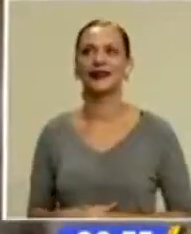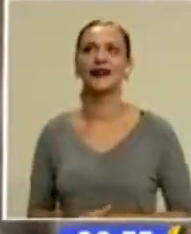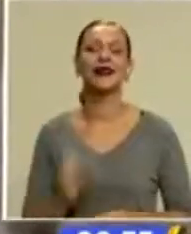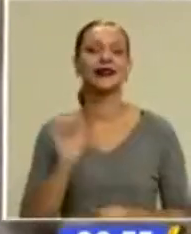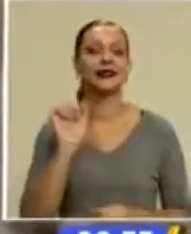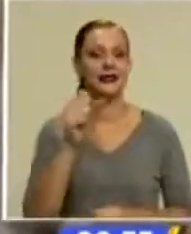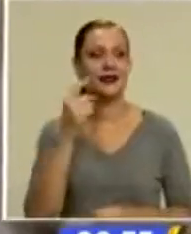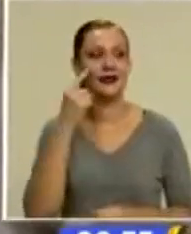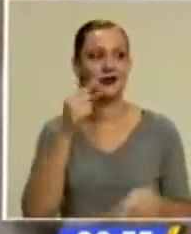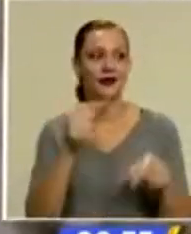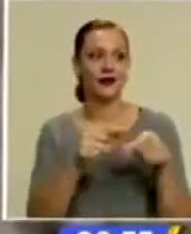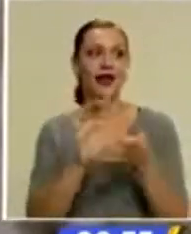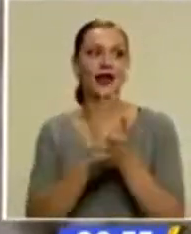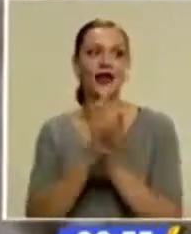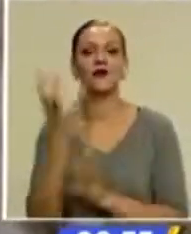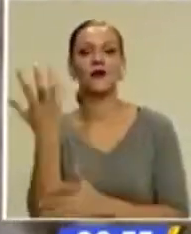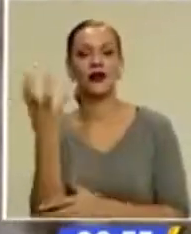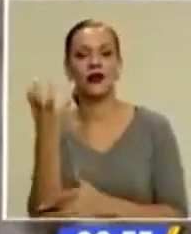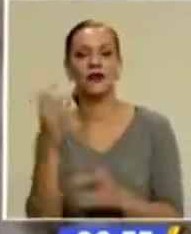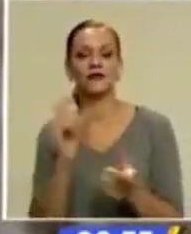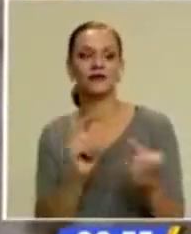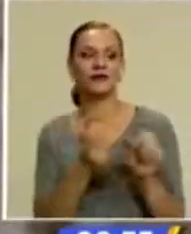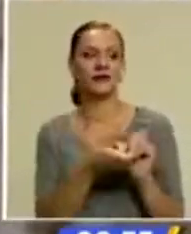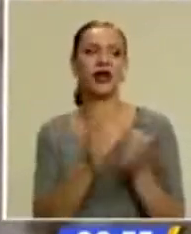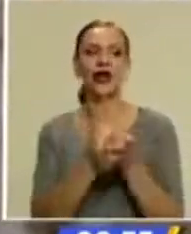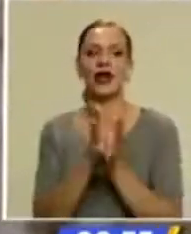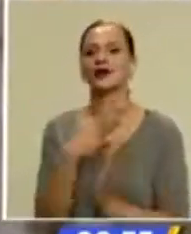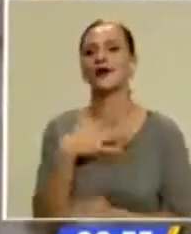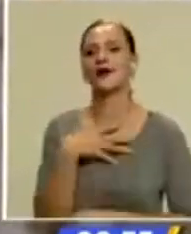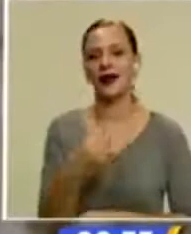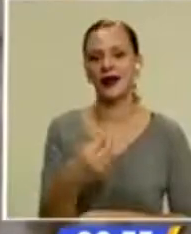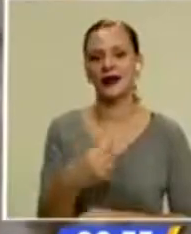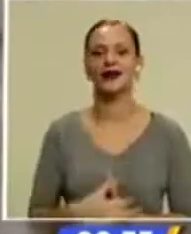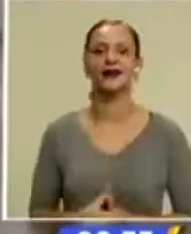Sí, vean, ahí es queso amarillo. Vamos y aquí es queso blanco.